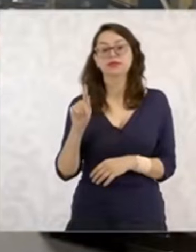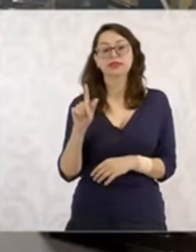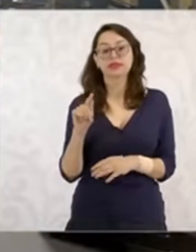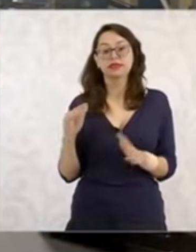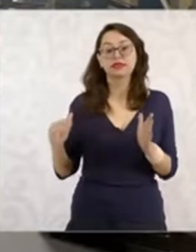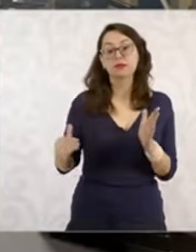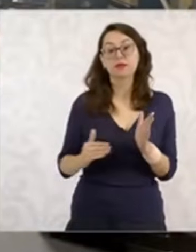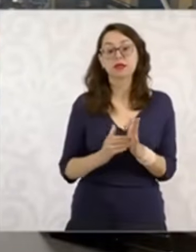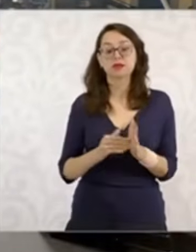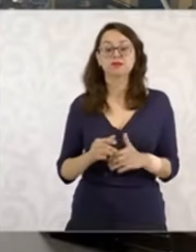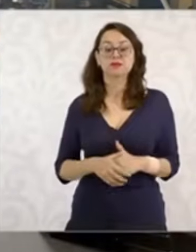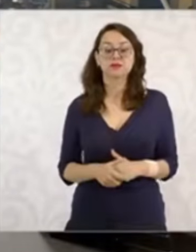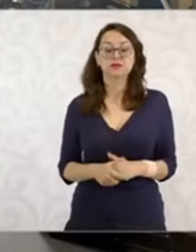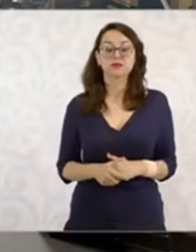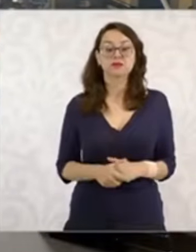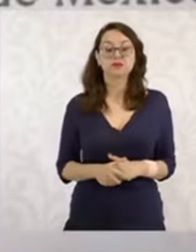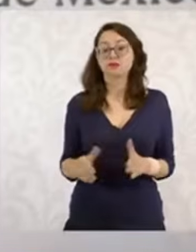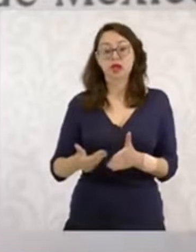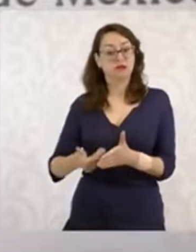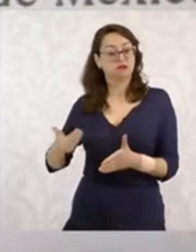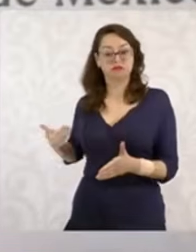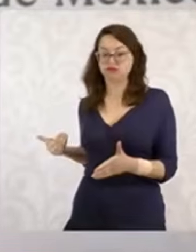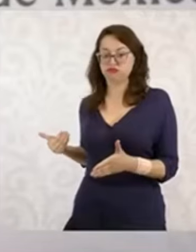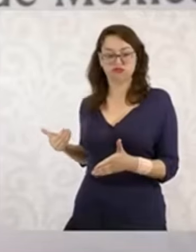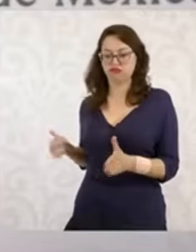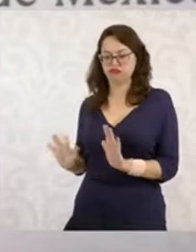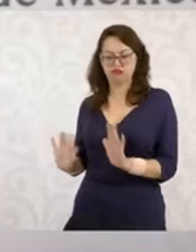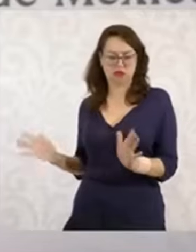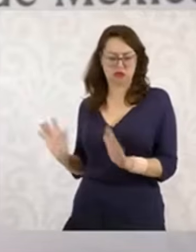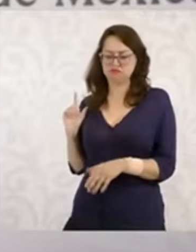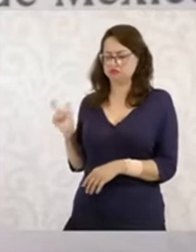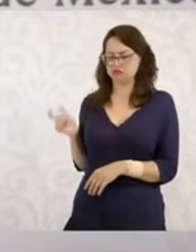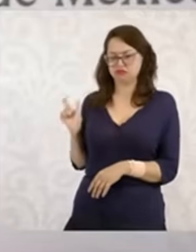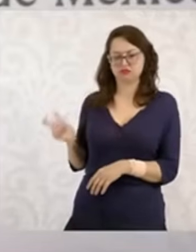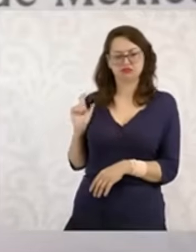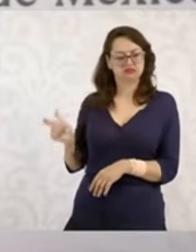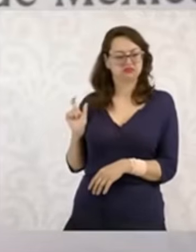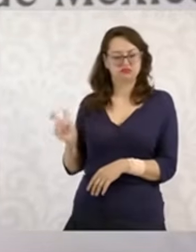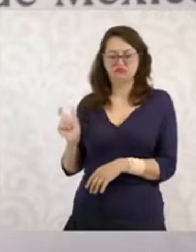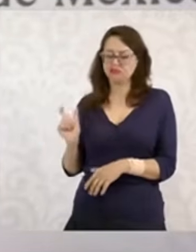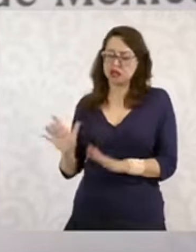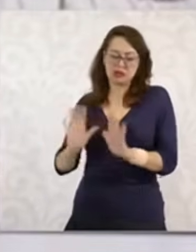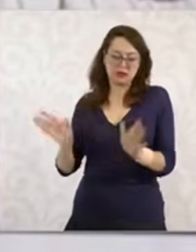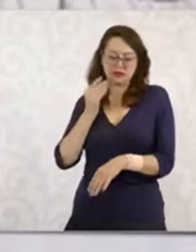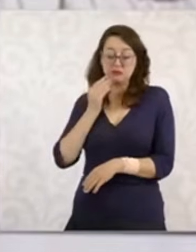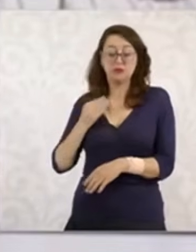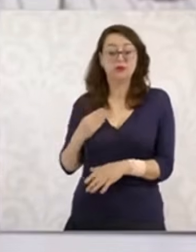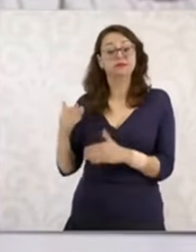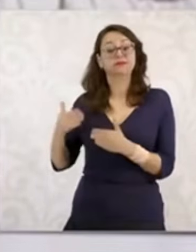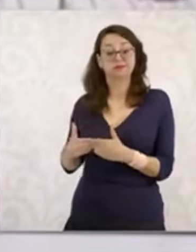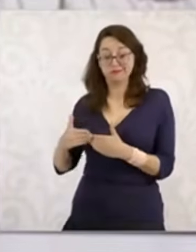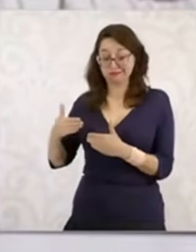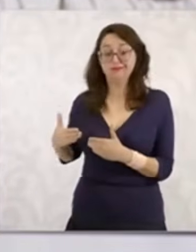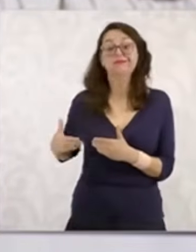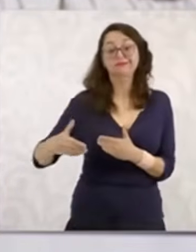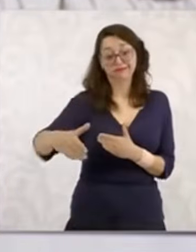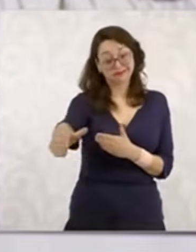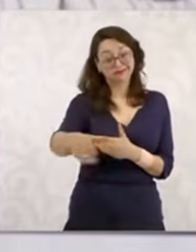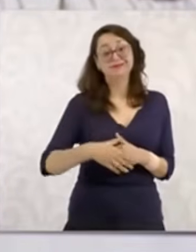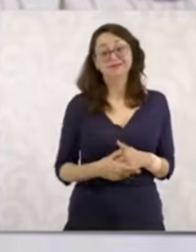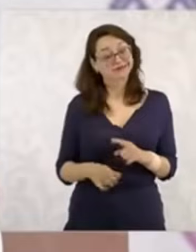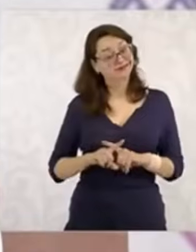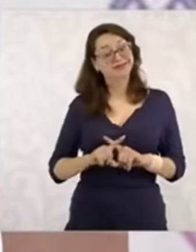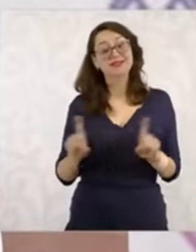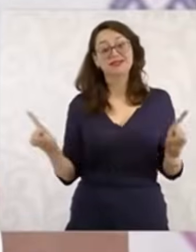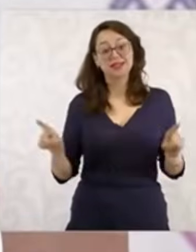Exacto. No, porque es a partir de ahora. O sea, lo que ya fue, pero a partir de ahora ya va a ser algo